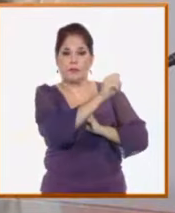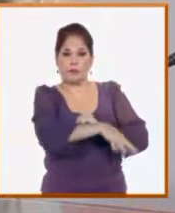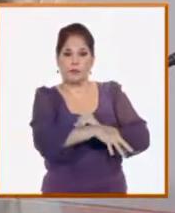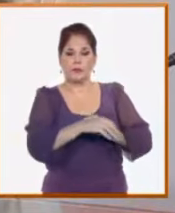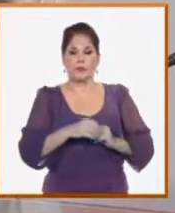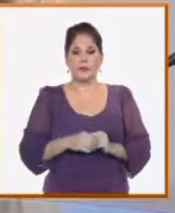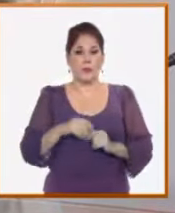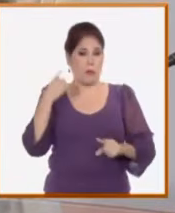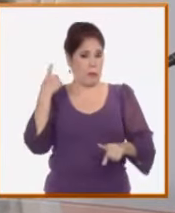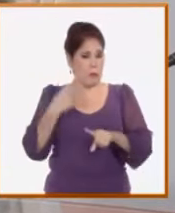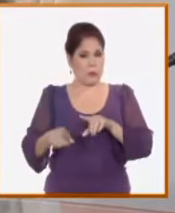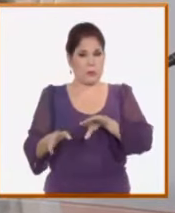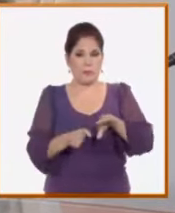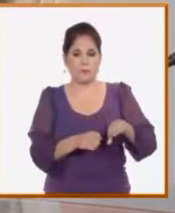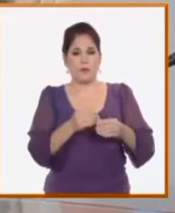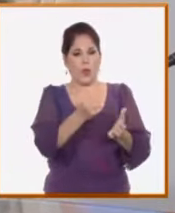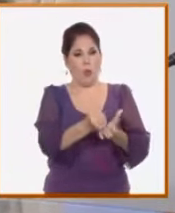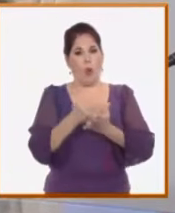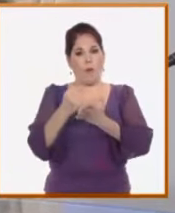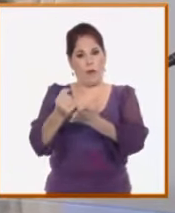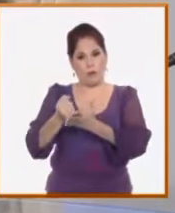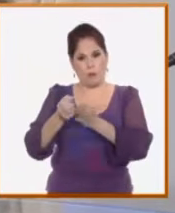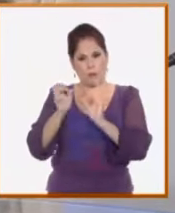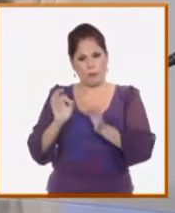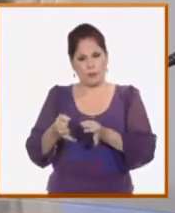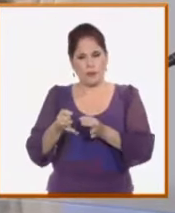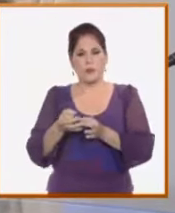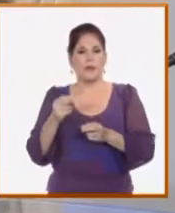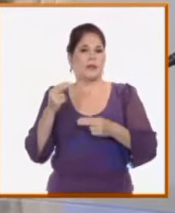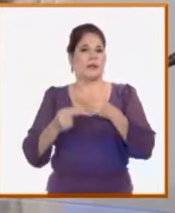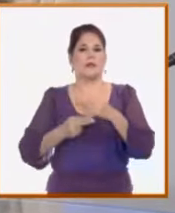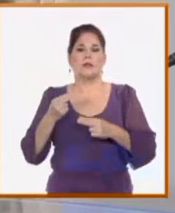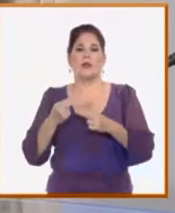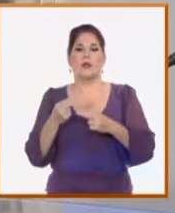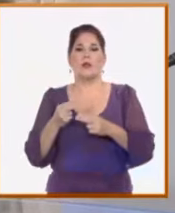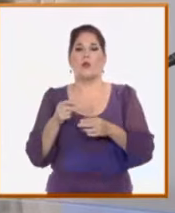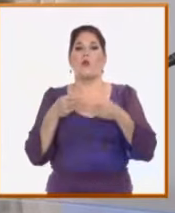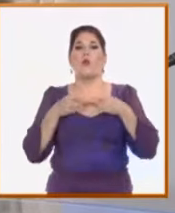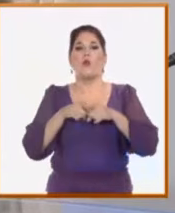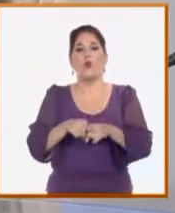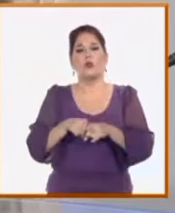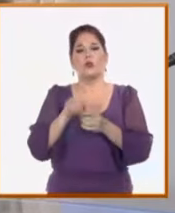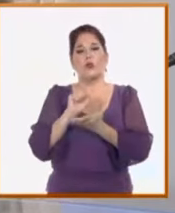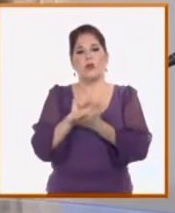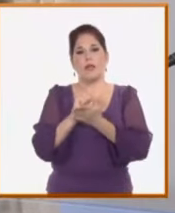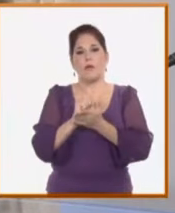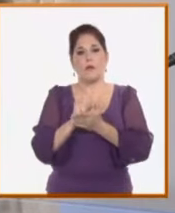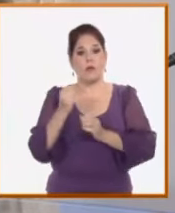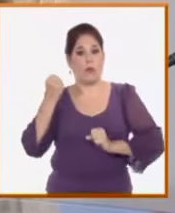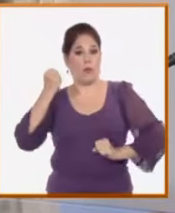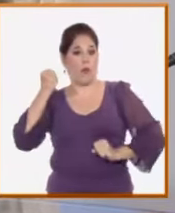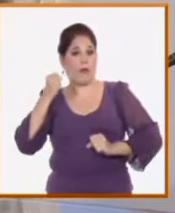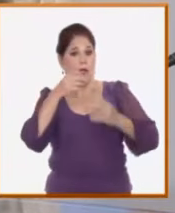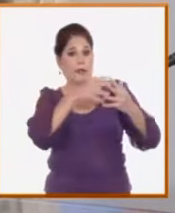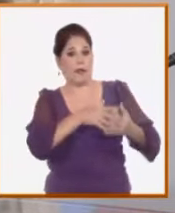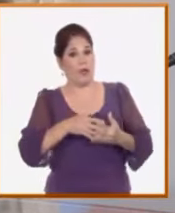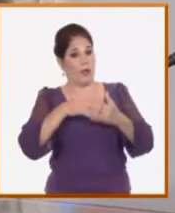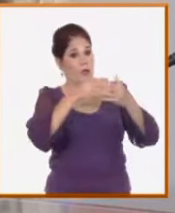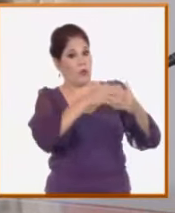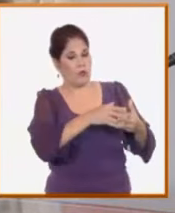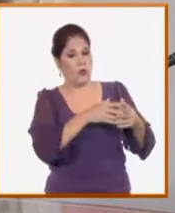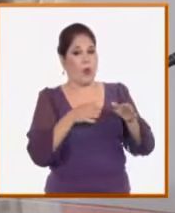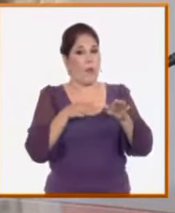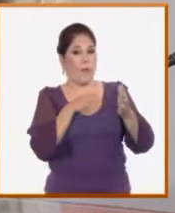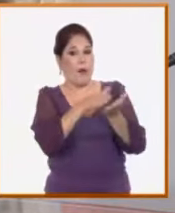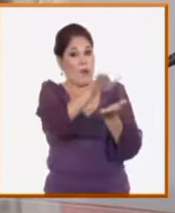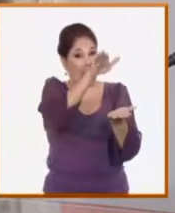como parte de la cooperación operacional se desarrolló una operación conjunta con el servicio guarda costa de Estados Unidos en persecución